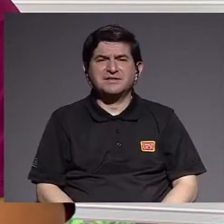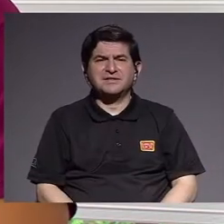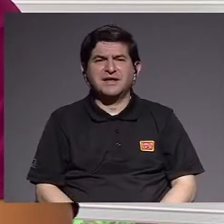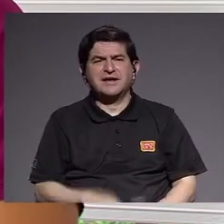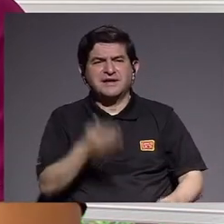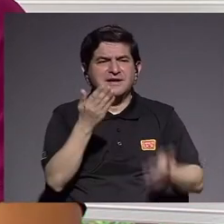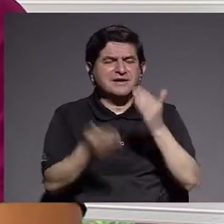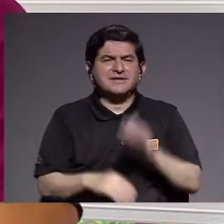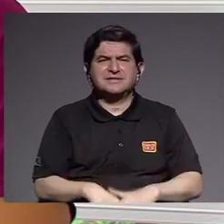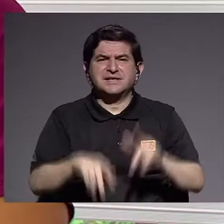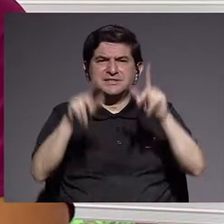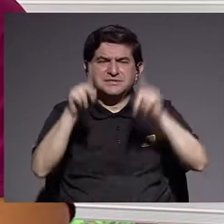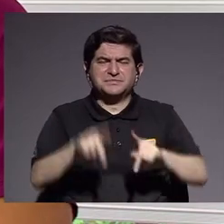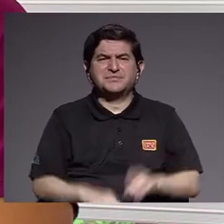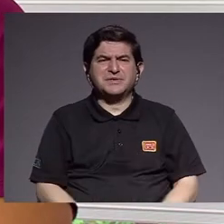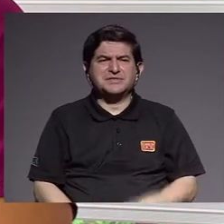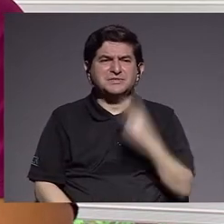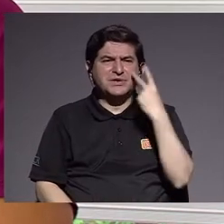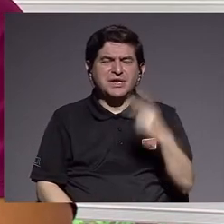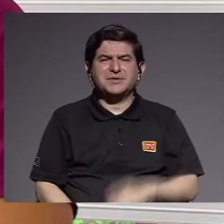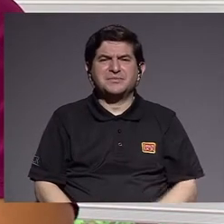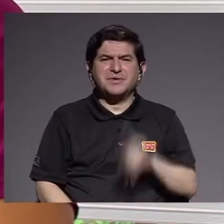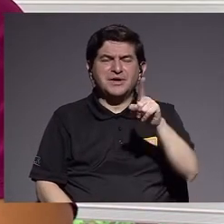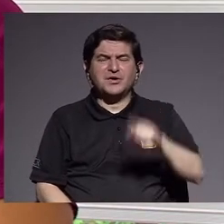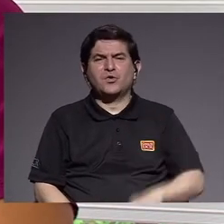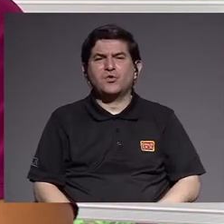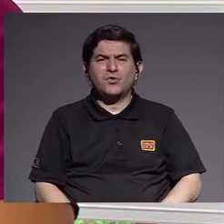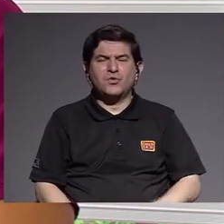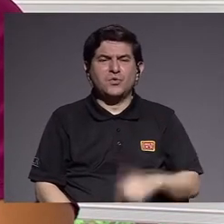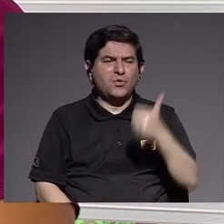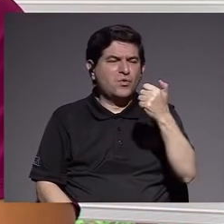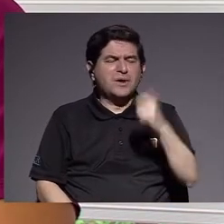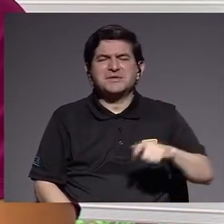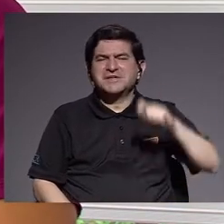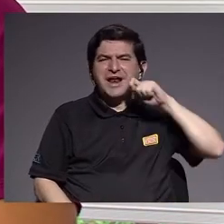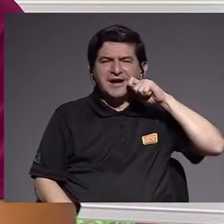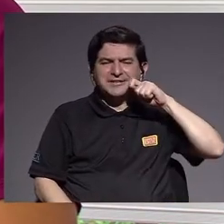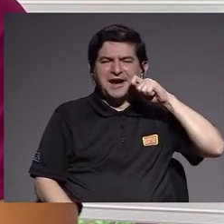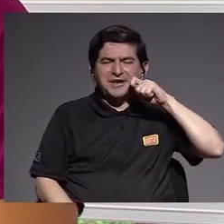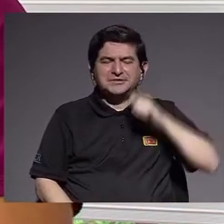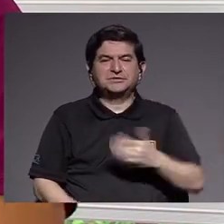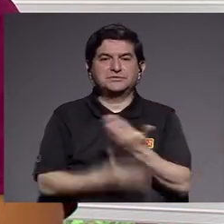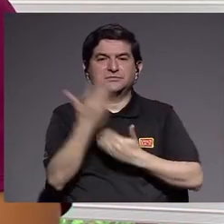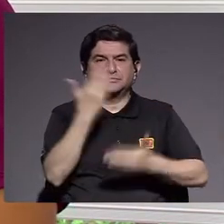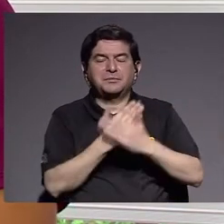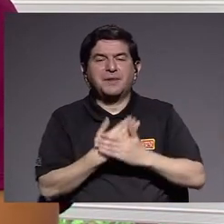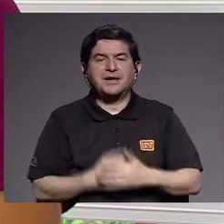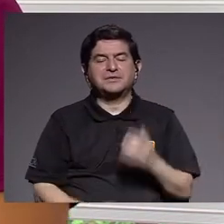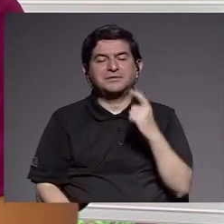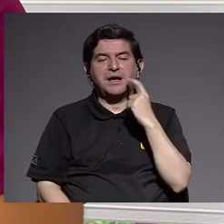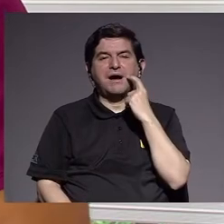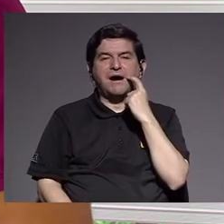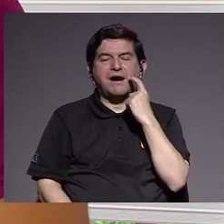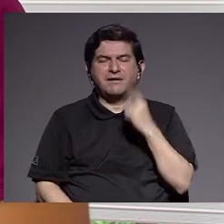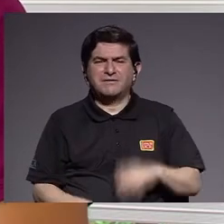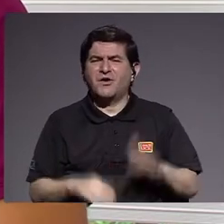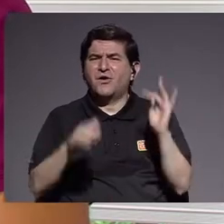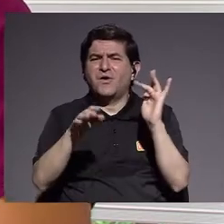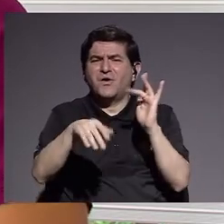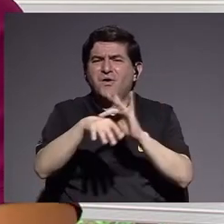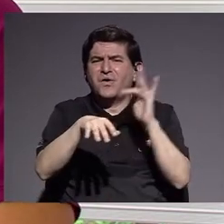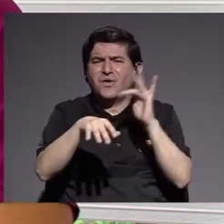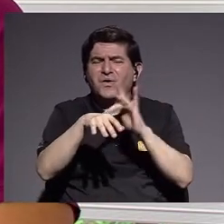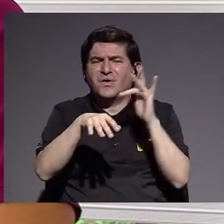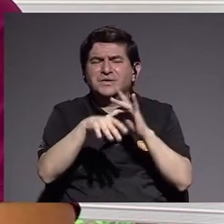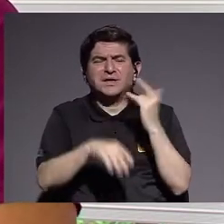llevándose las manos a boca pero teniendo todo este tipo de contactos o que usted los ve y también se están mordiendo puedo estar mordiendo papeles